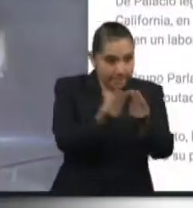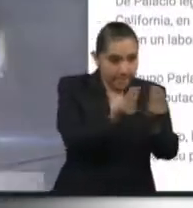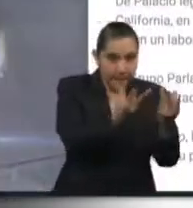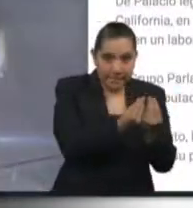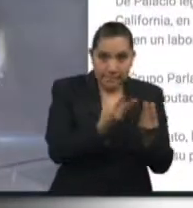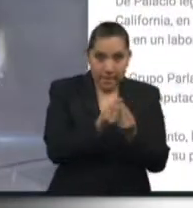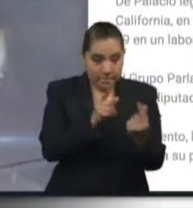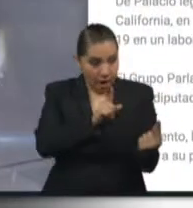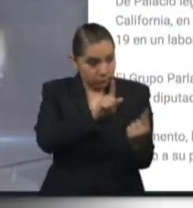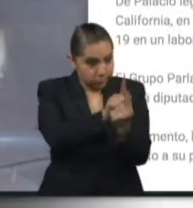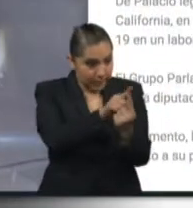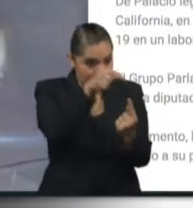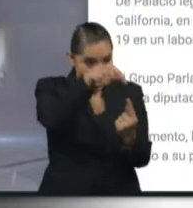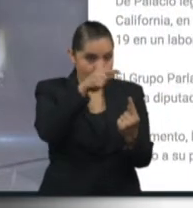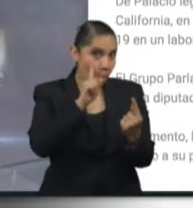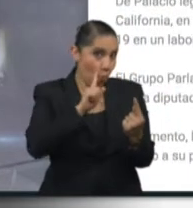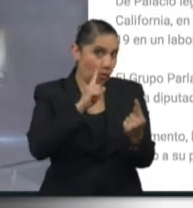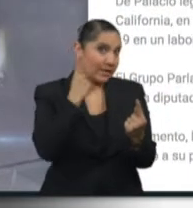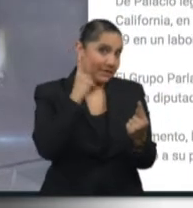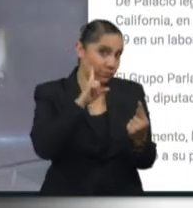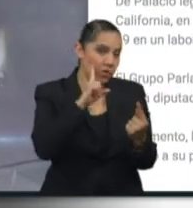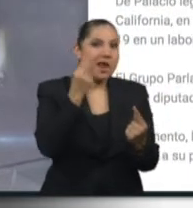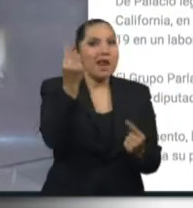previsión, cuidado y seguimiento.